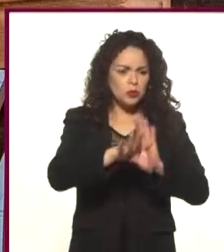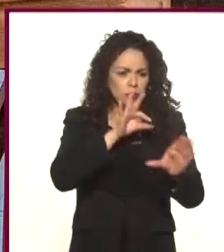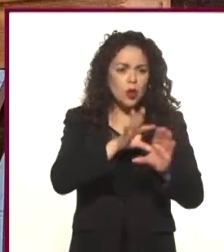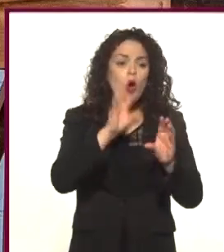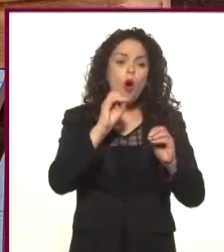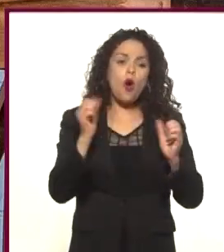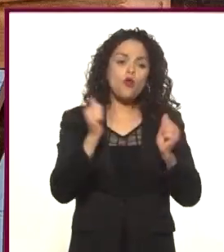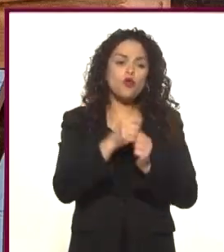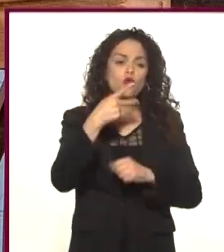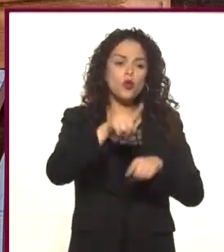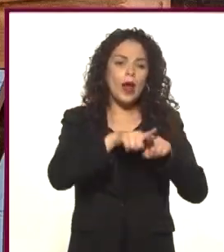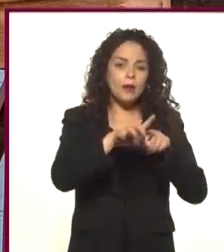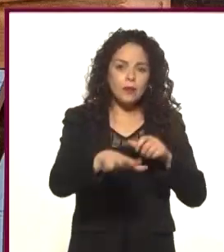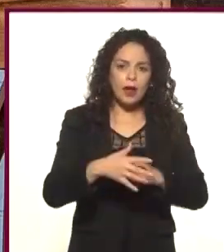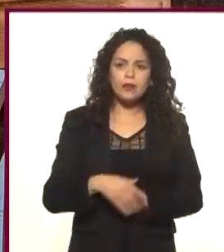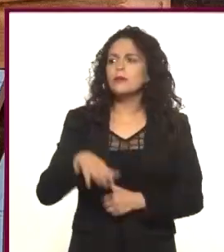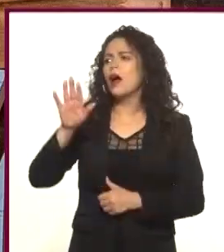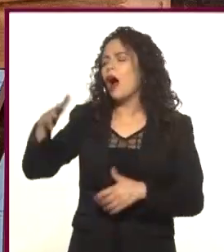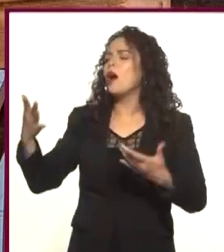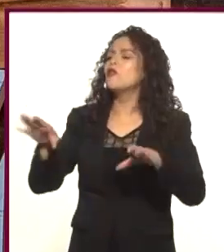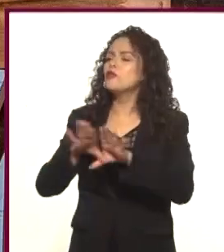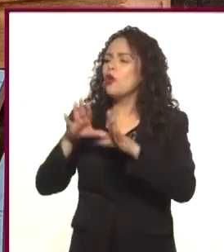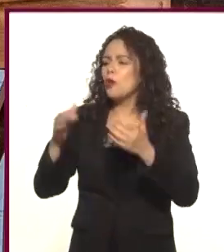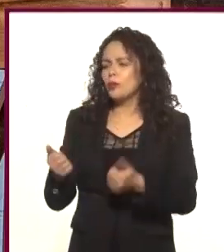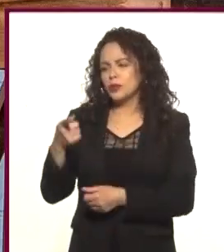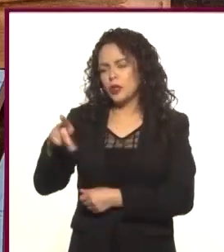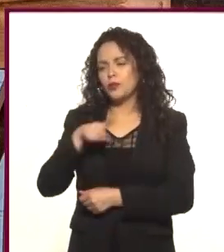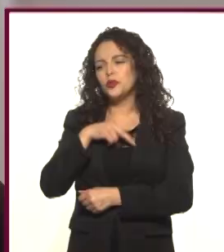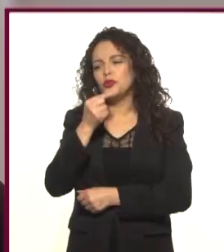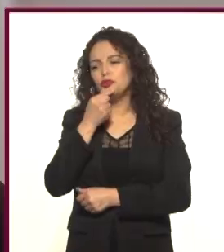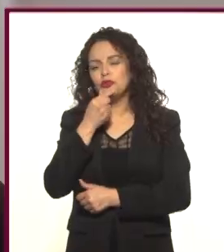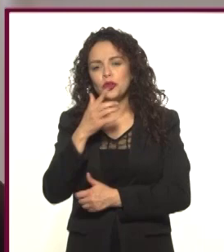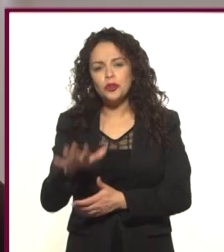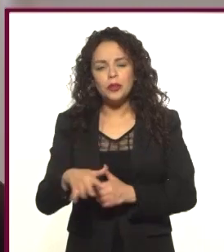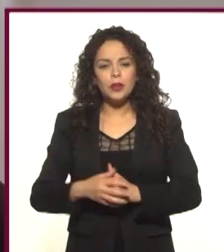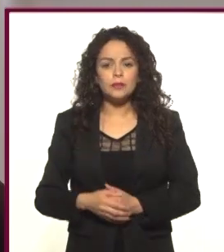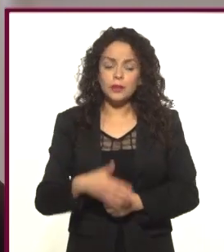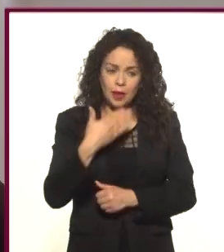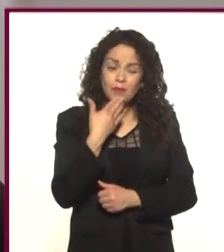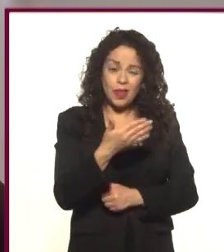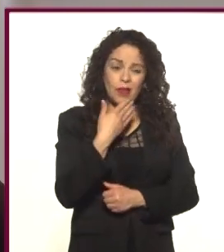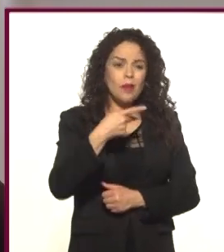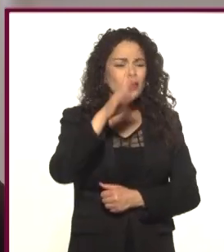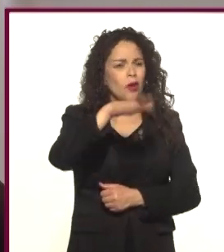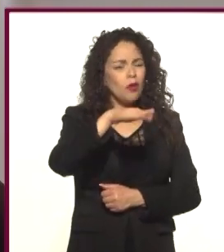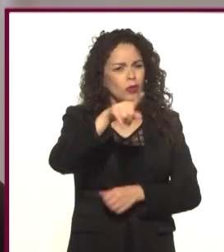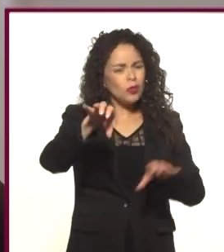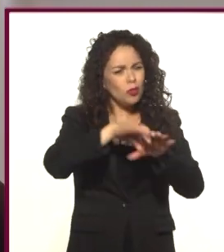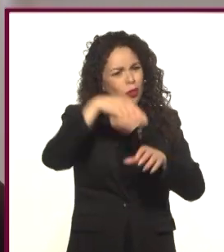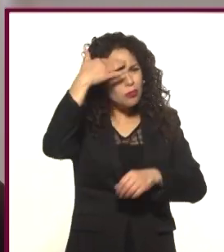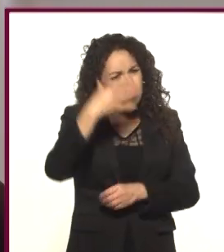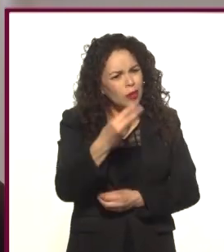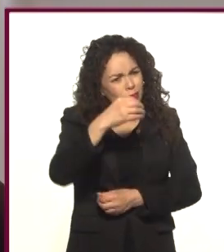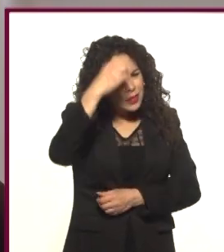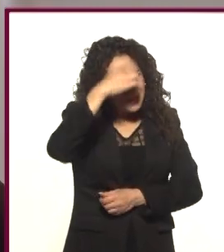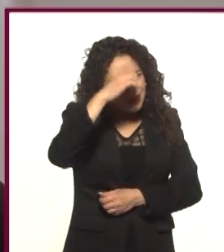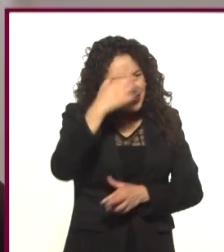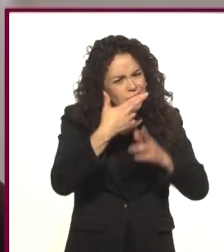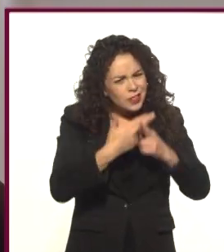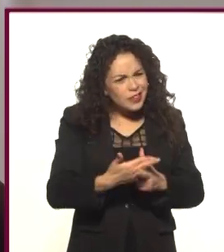hermana. Ay, por cierto, ¿cómo está mi niña linda? Bien. Oye, abue, pero ¿cómo sabes